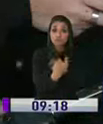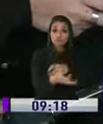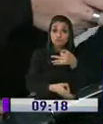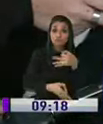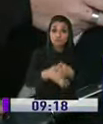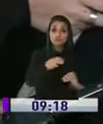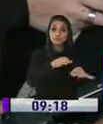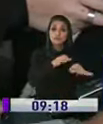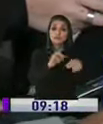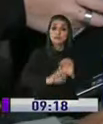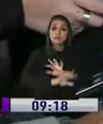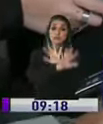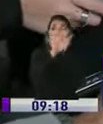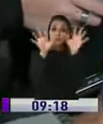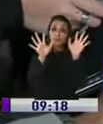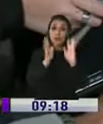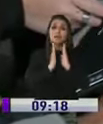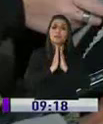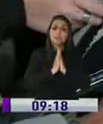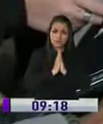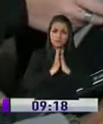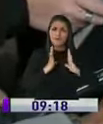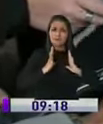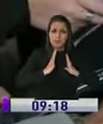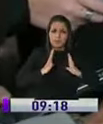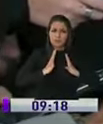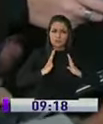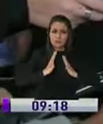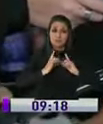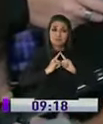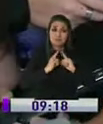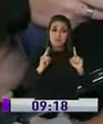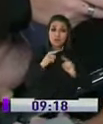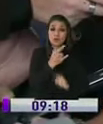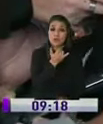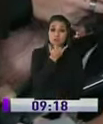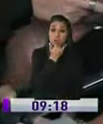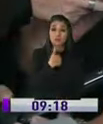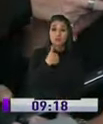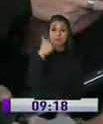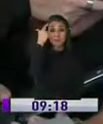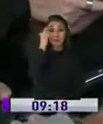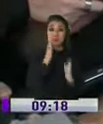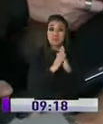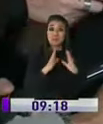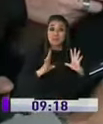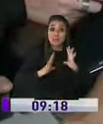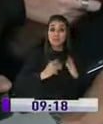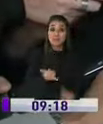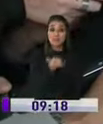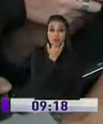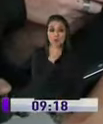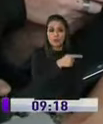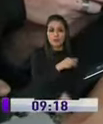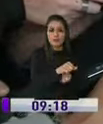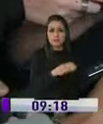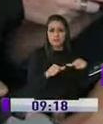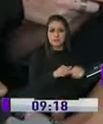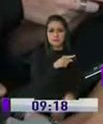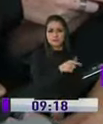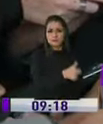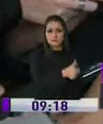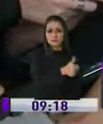aclarado. Si estaba solicitada las vacaciones. Los errores de fondo para la solicitud de las vacaciones tuvieron que haber